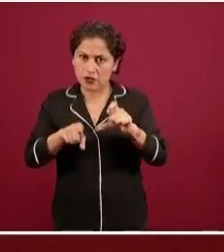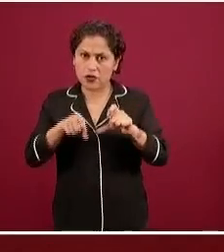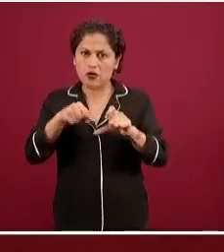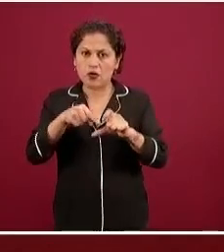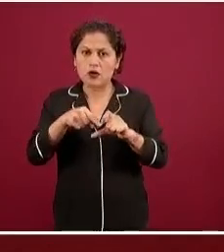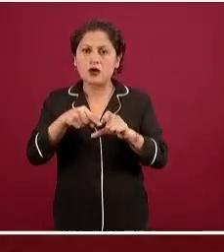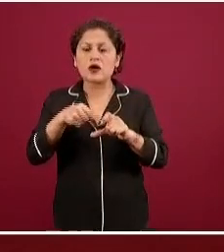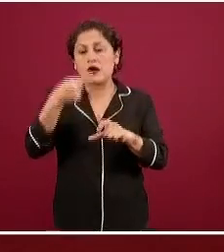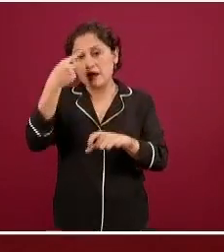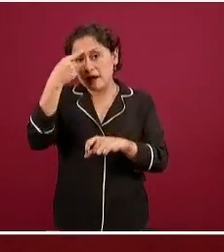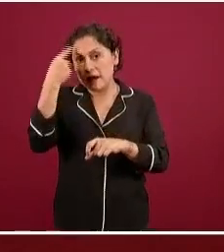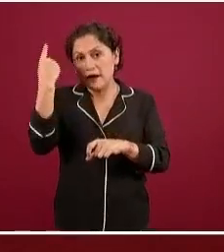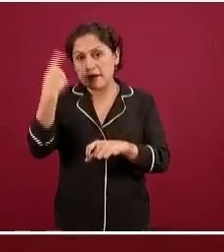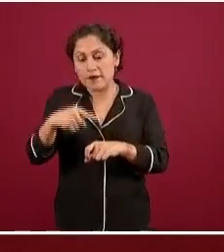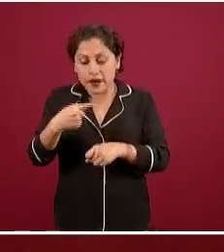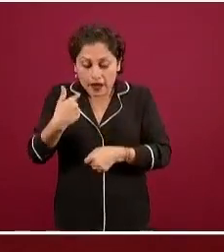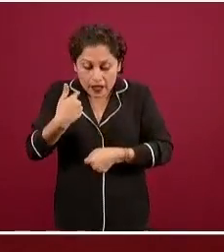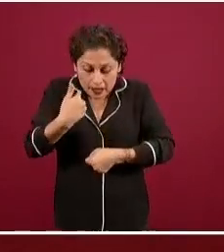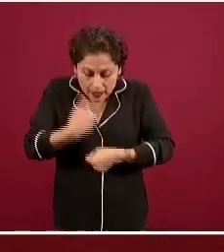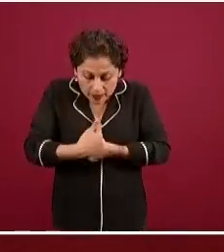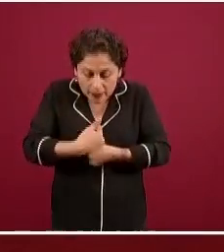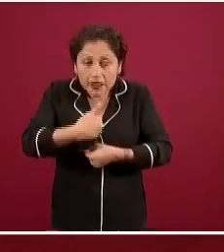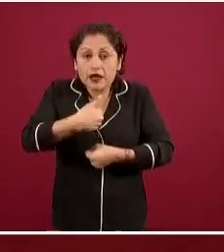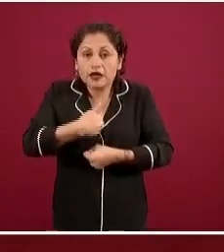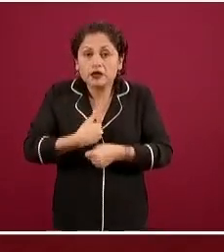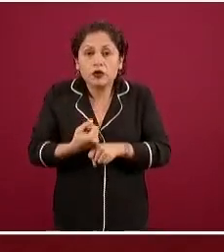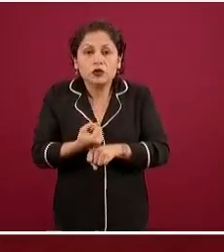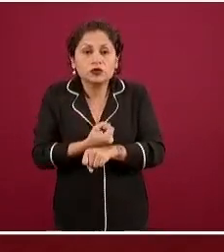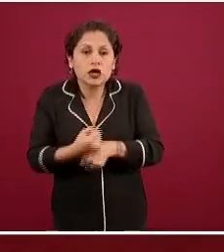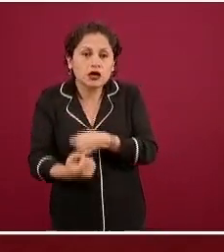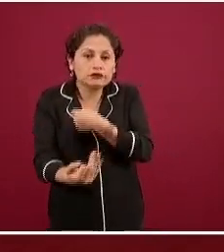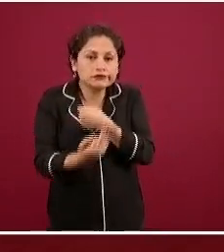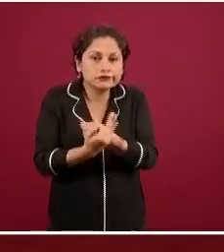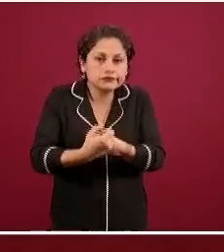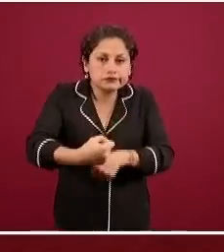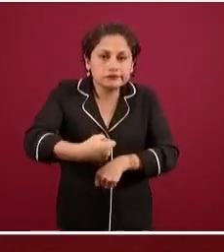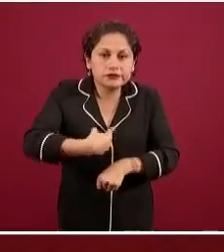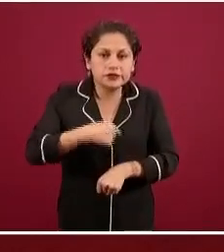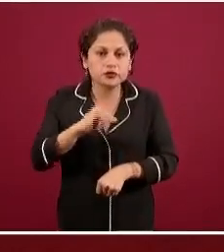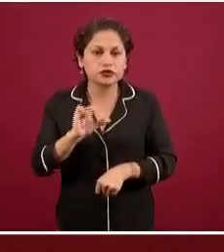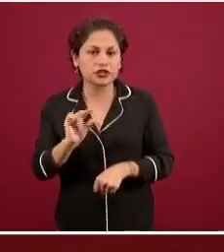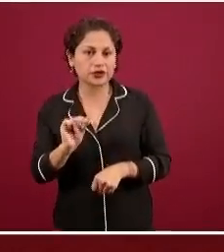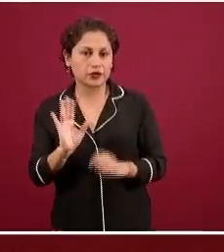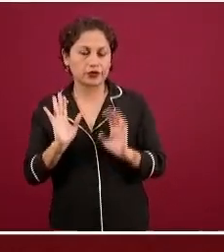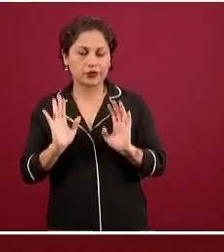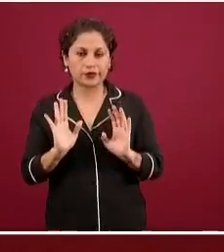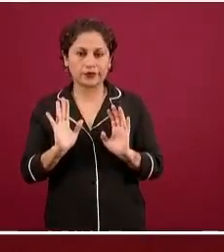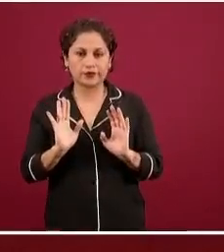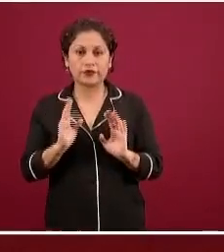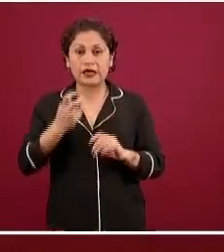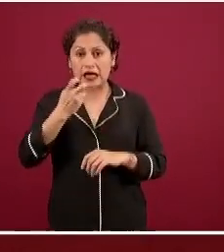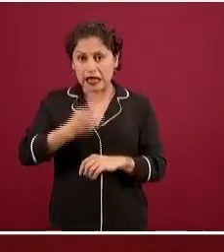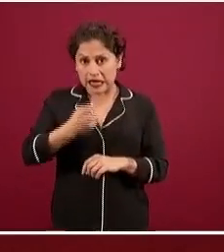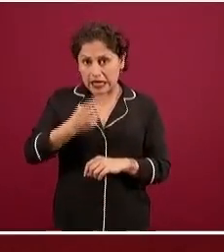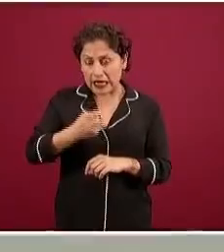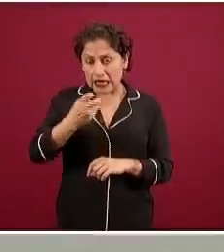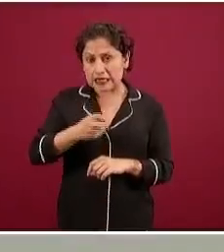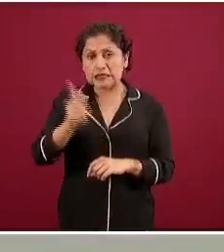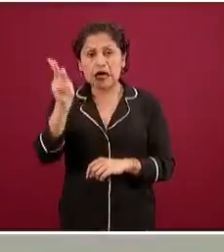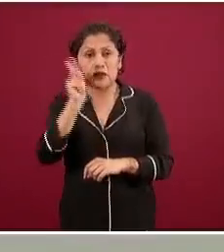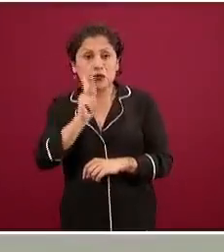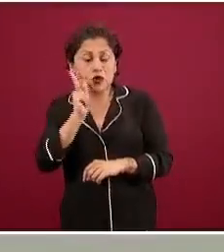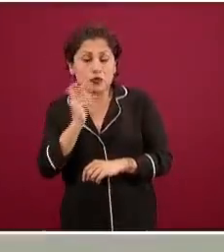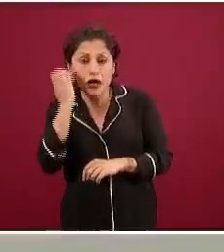detectar anticuerpos contra el virus. Esas pruebas en algún momento quizá se tendrá